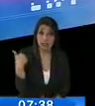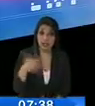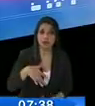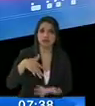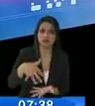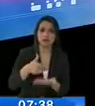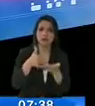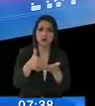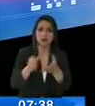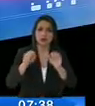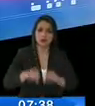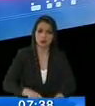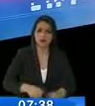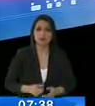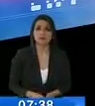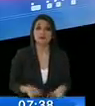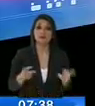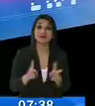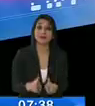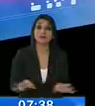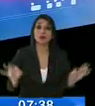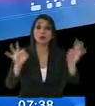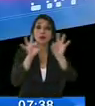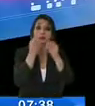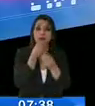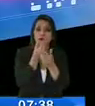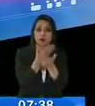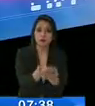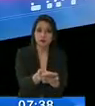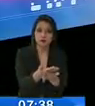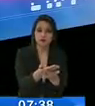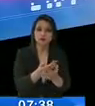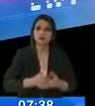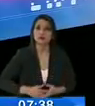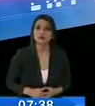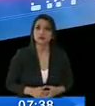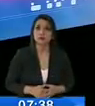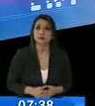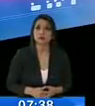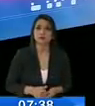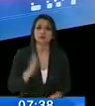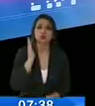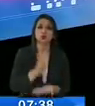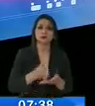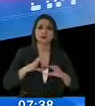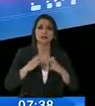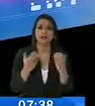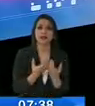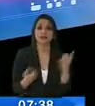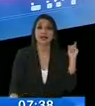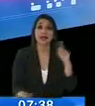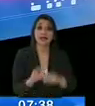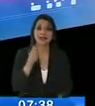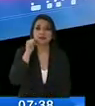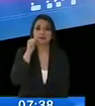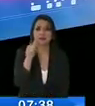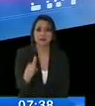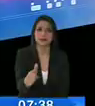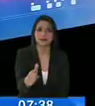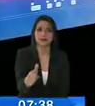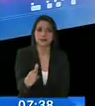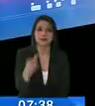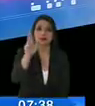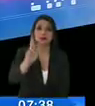también reiteramos la información que nos dió sofía sobre la suspensión de clases hasta el día de mañana en los sectores del